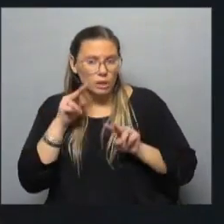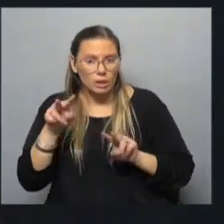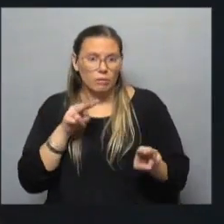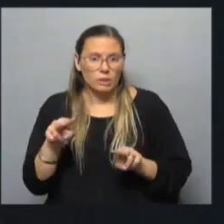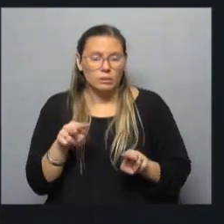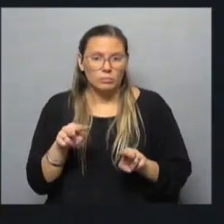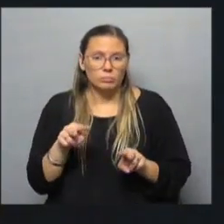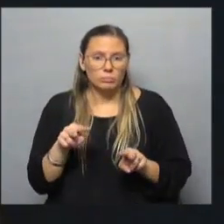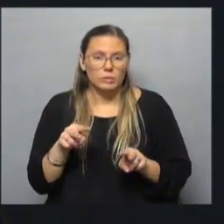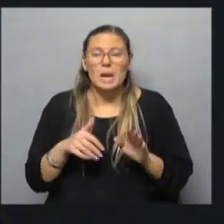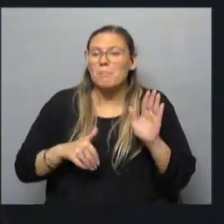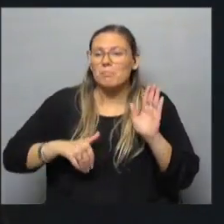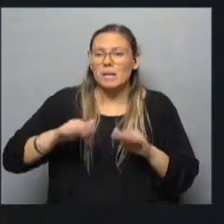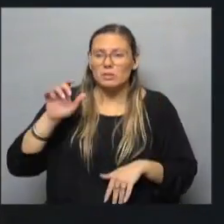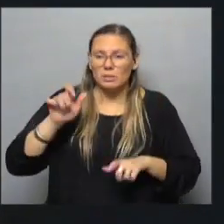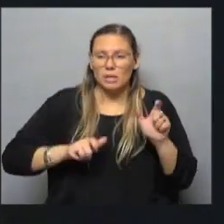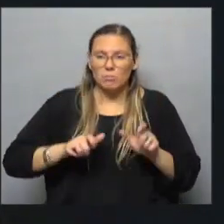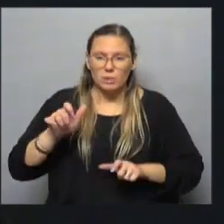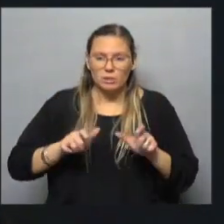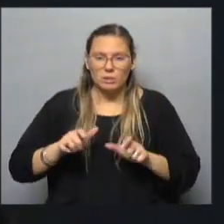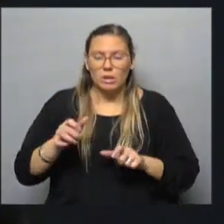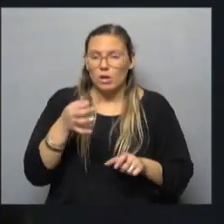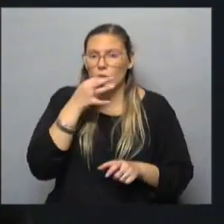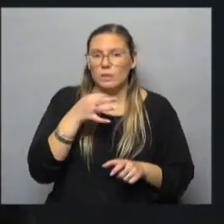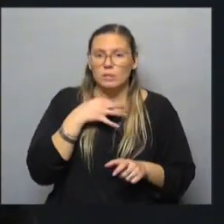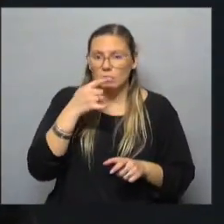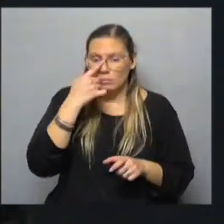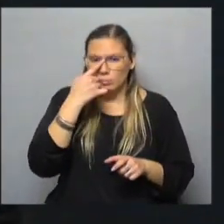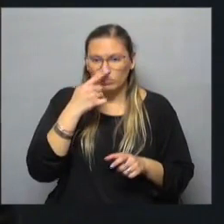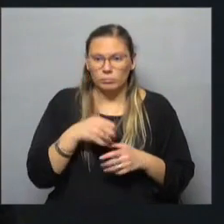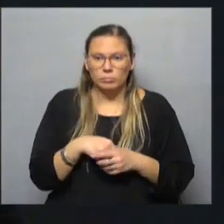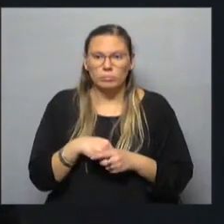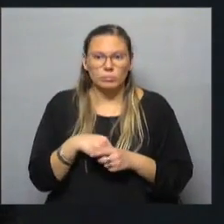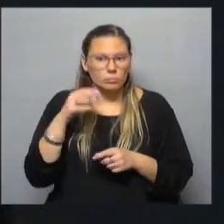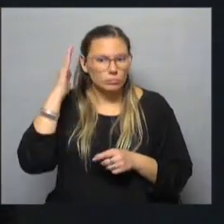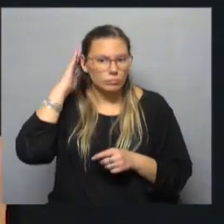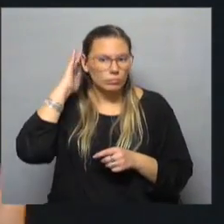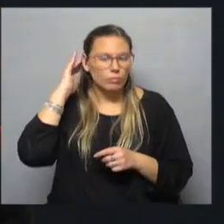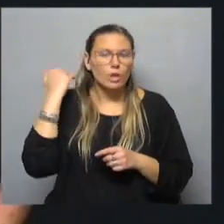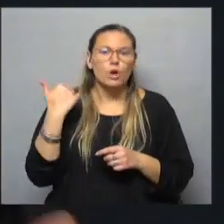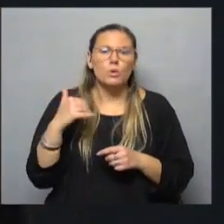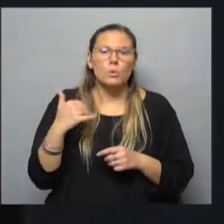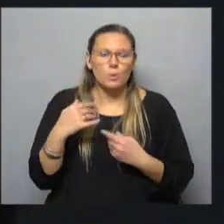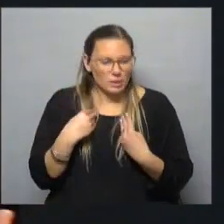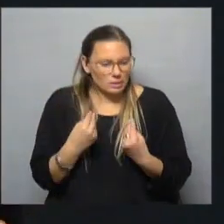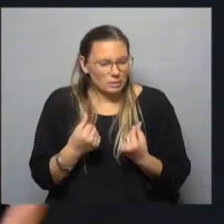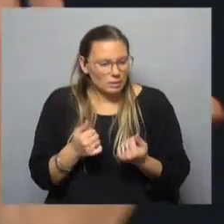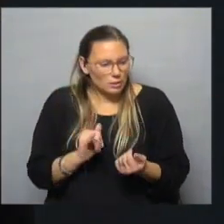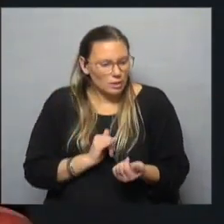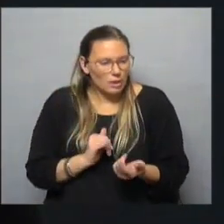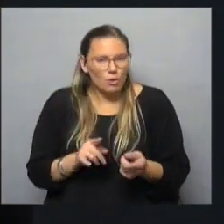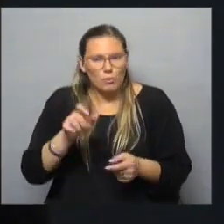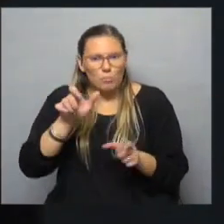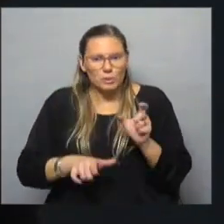porque la mayoría de las personas que nos comentan, digamos, nos dicen que nunca se encontraron tan identificados como